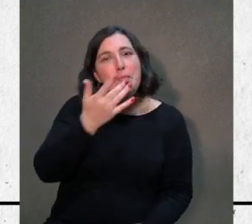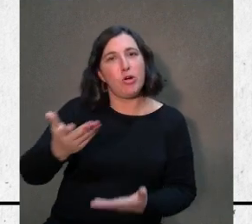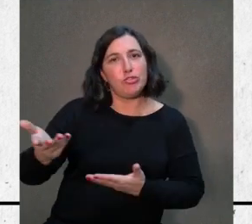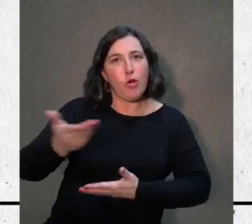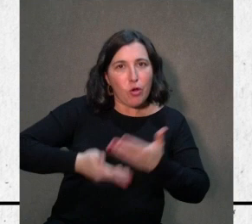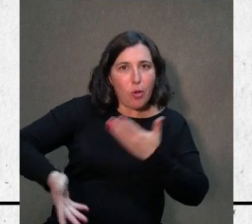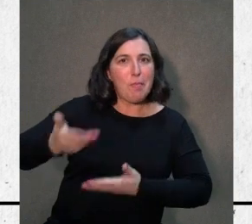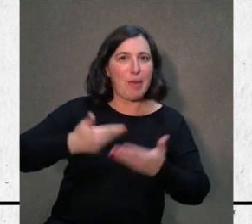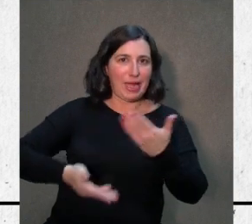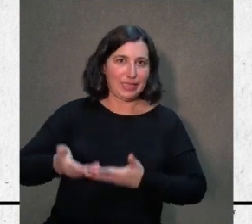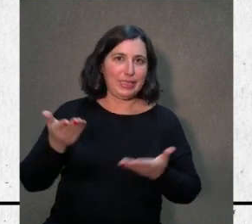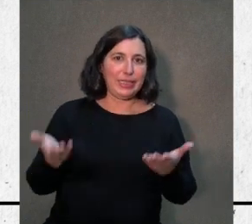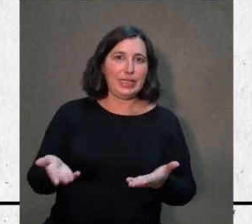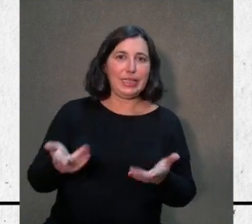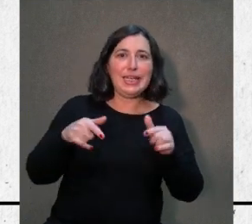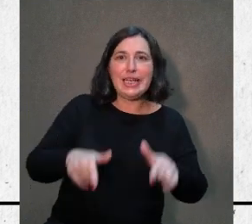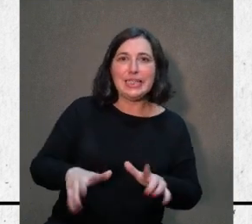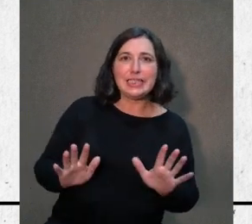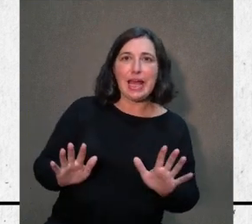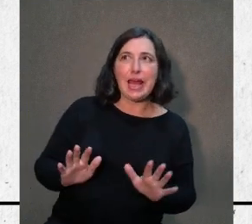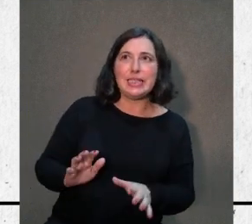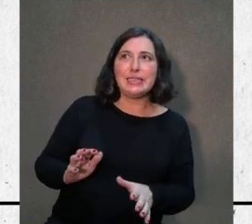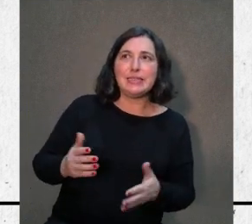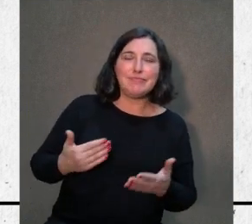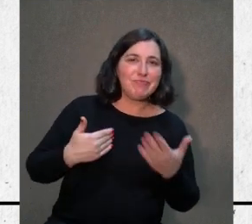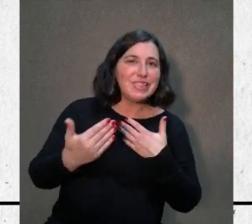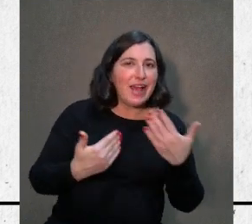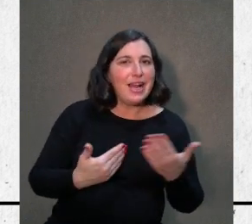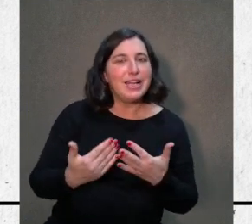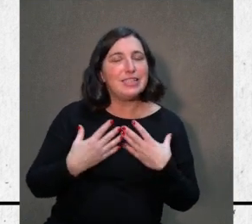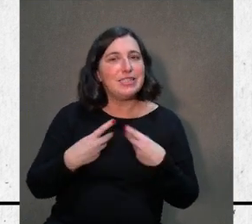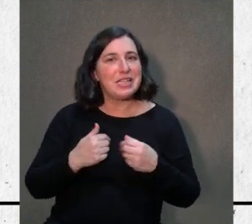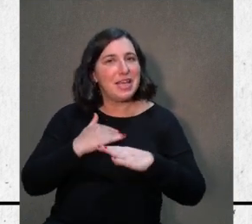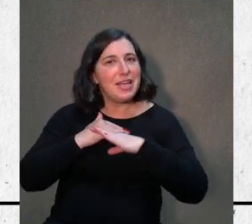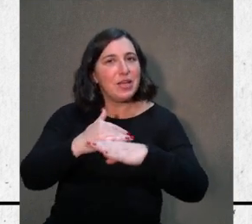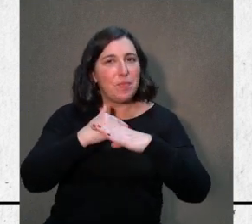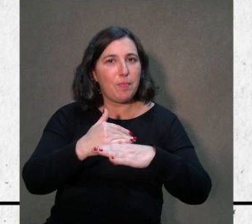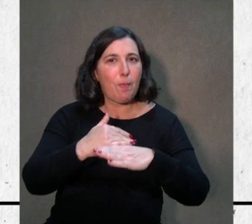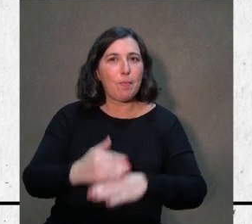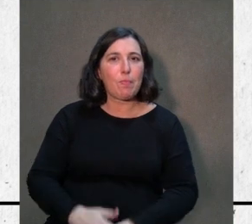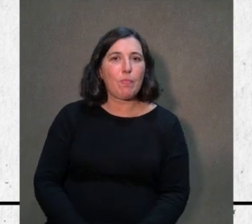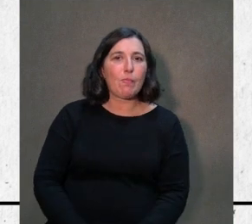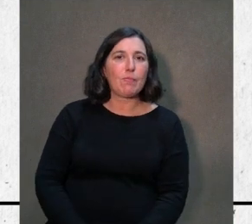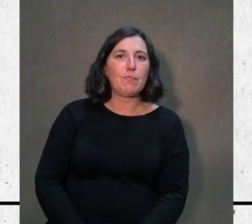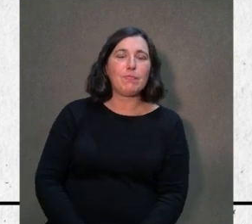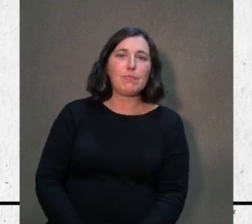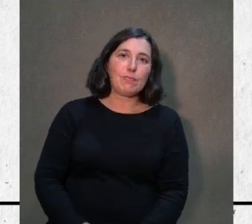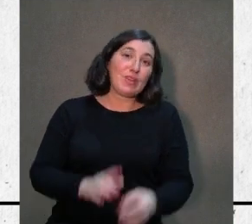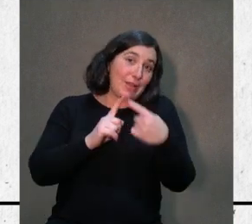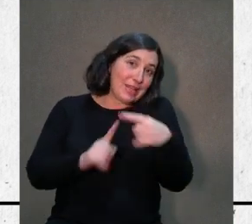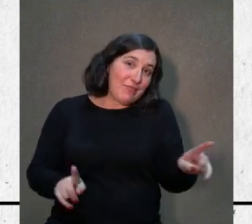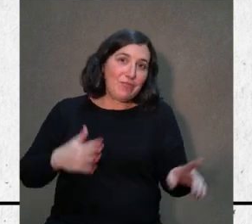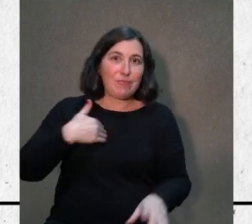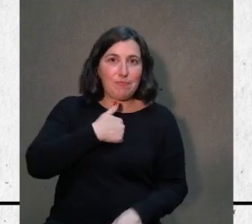hermoso de compartir y este tipo de charlas como que nos hace sentir que estamos en lo mismo, desde